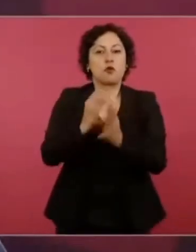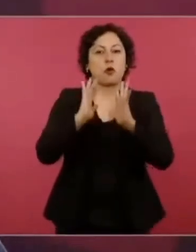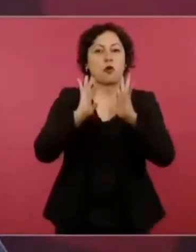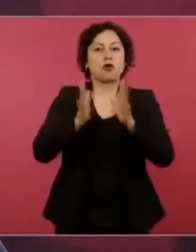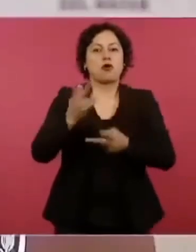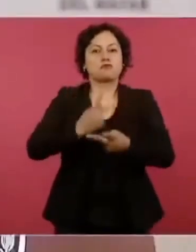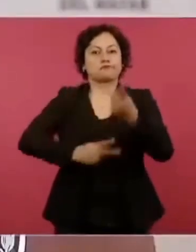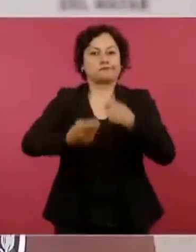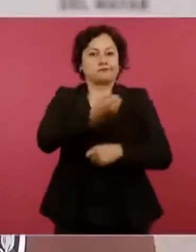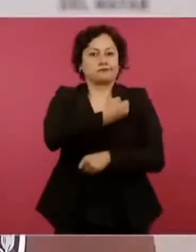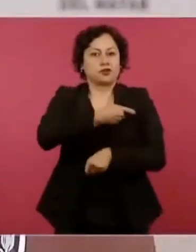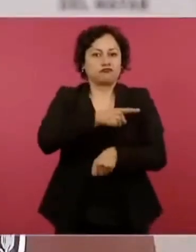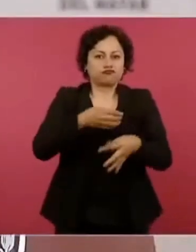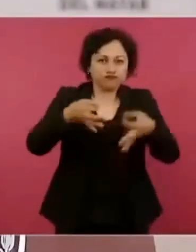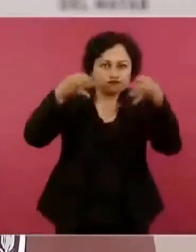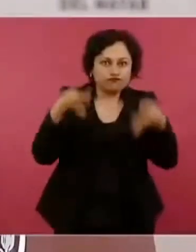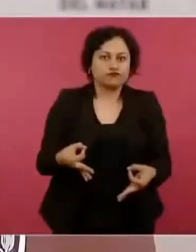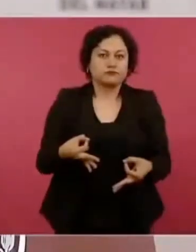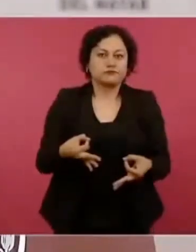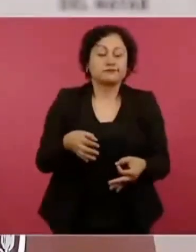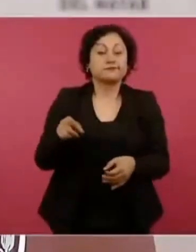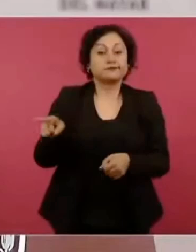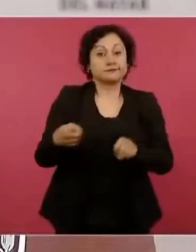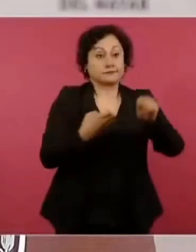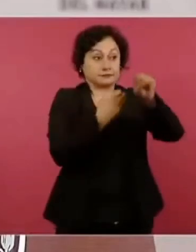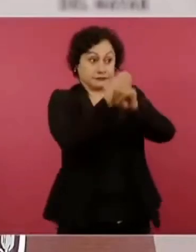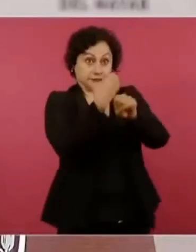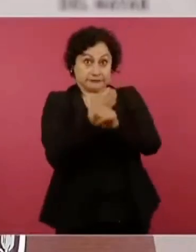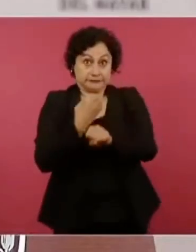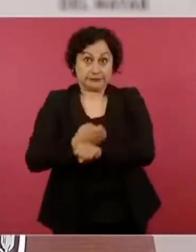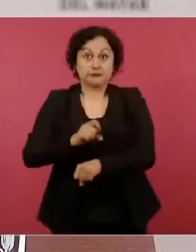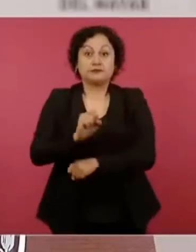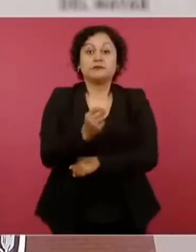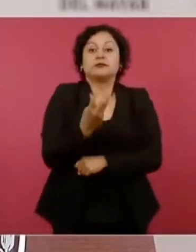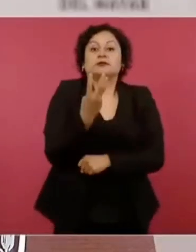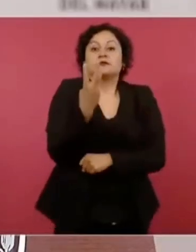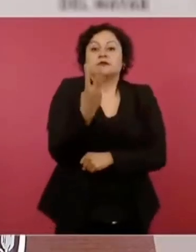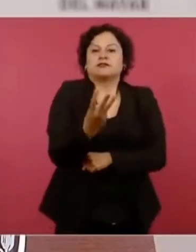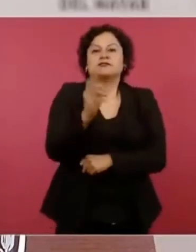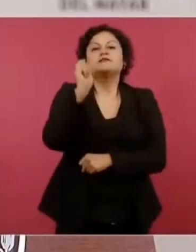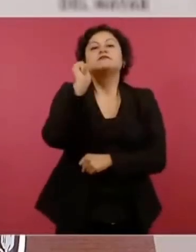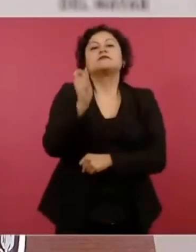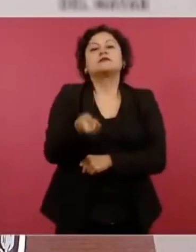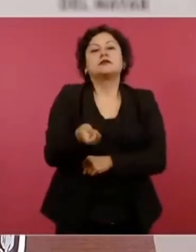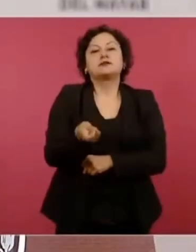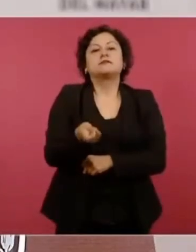23 estados tienen, desde luego, cubren, les recuerdo,